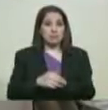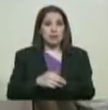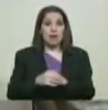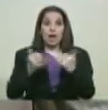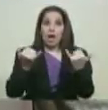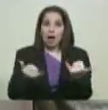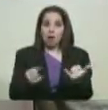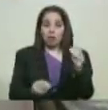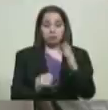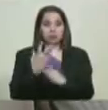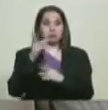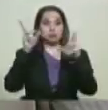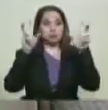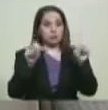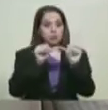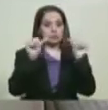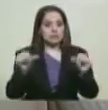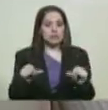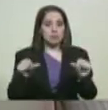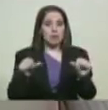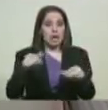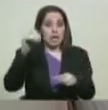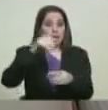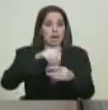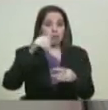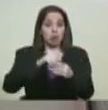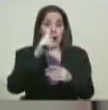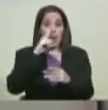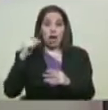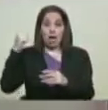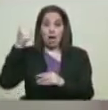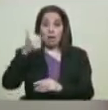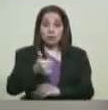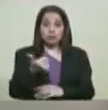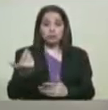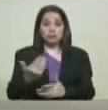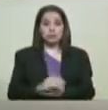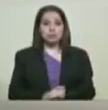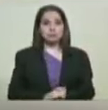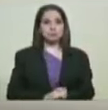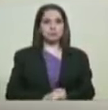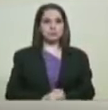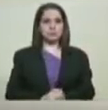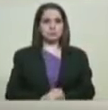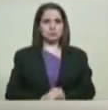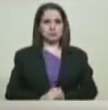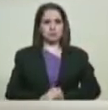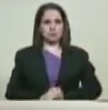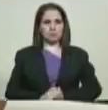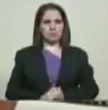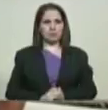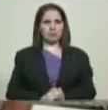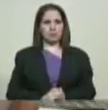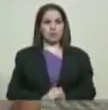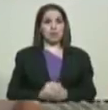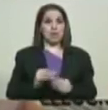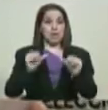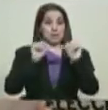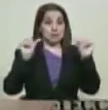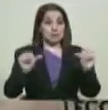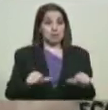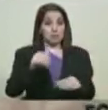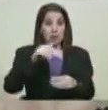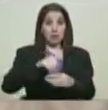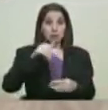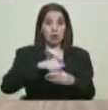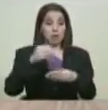que Venezuela viene aplicando y perfeccionando desde hace mucho tiempo. Es el sistema electoral donde hemos hecho elecciones